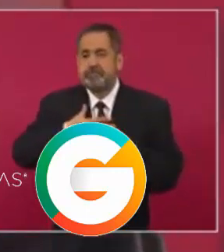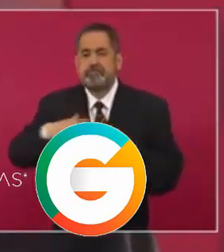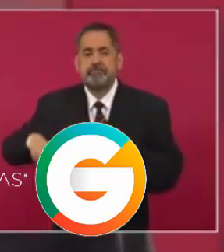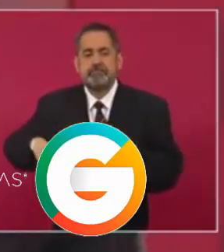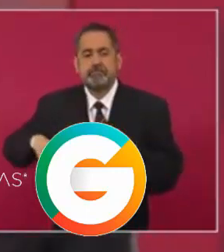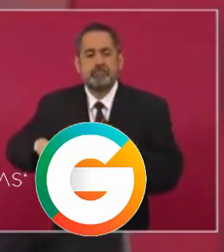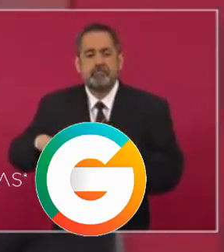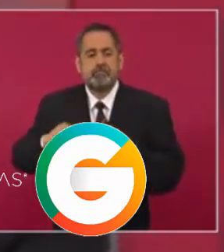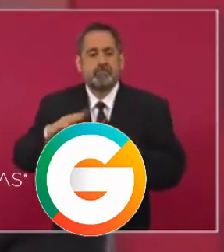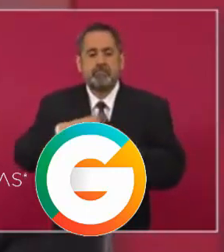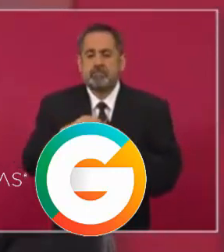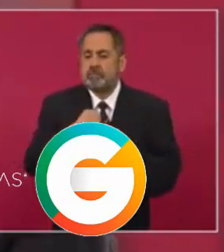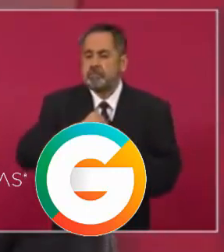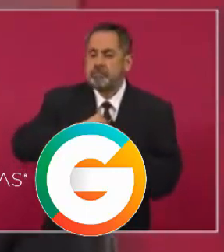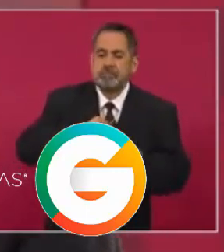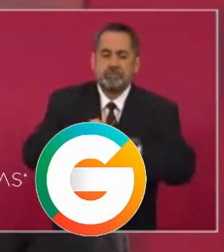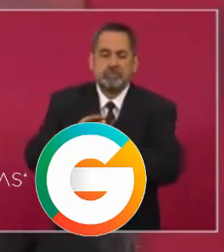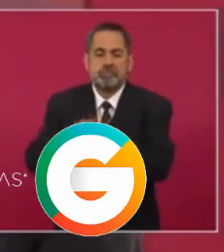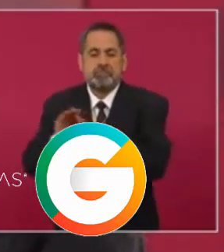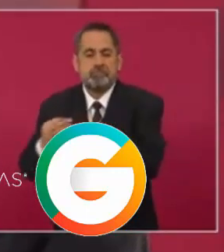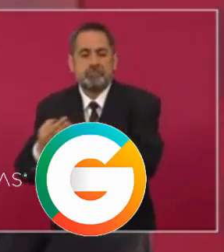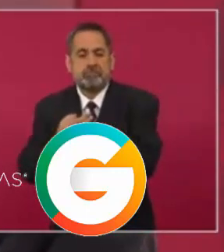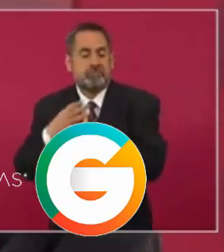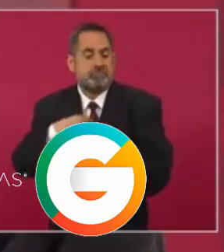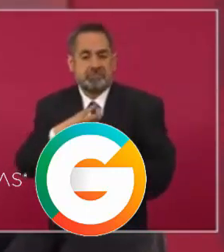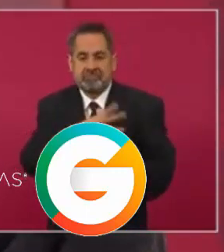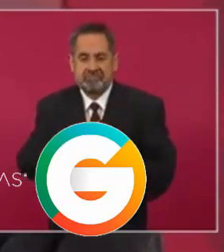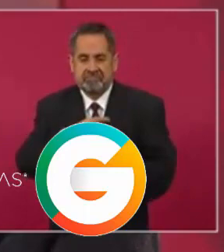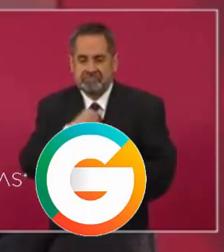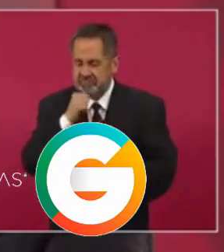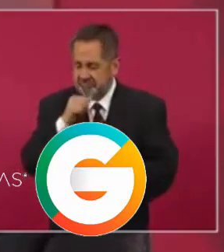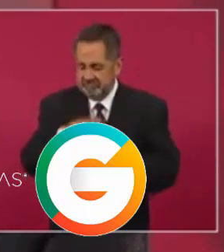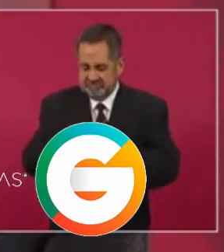no tienen influencia mis hijos,